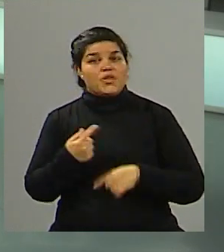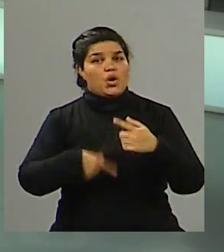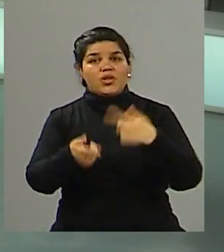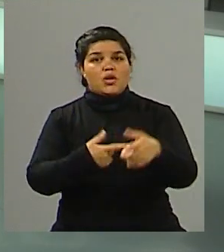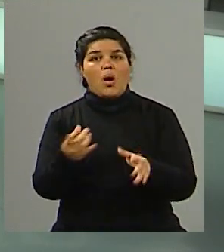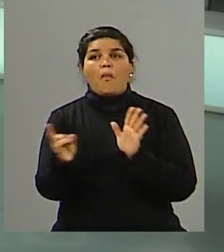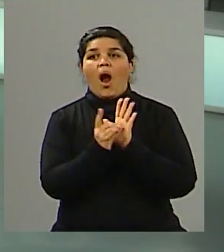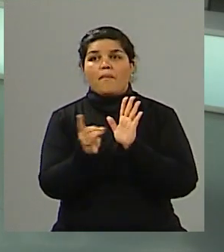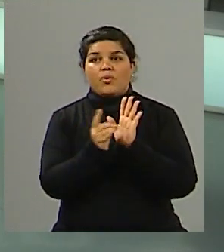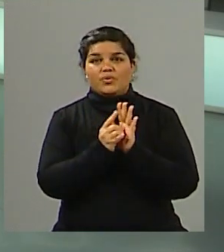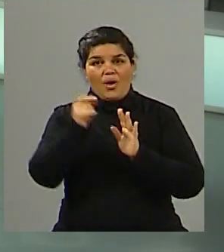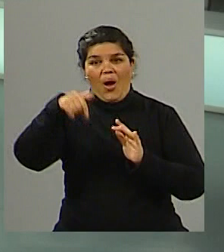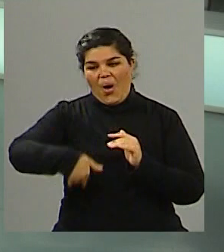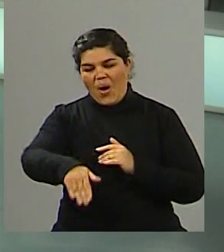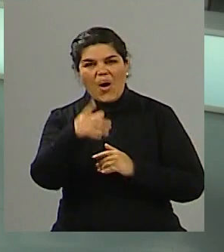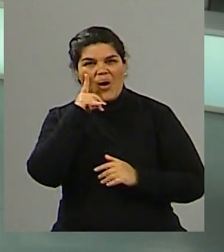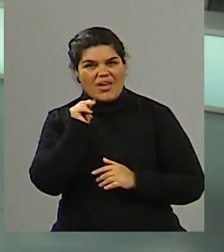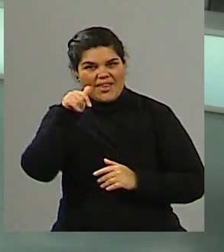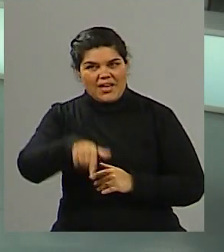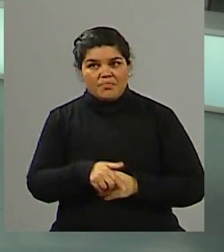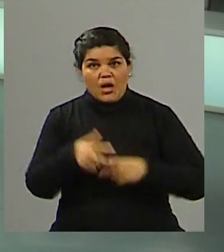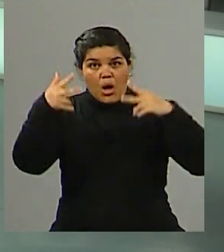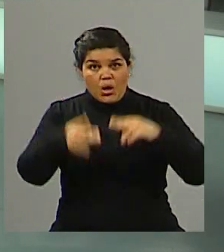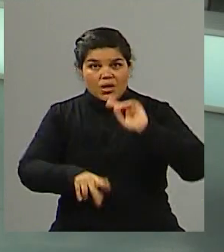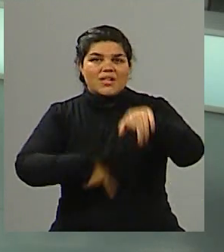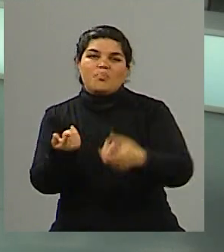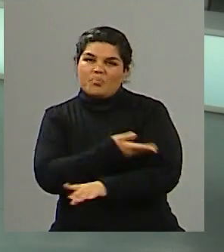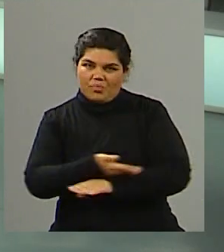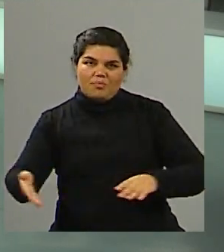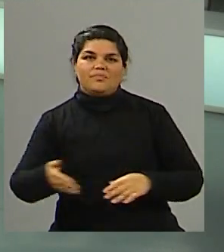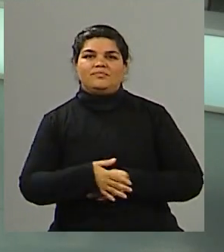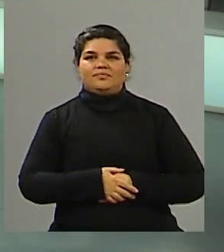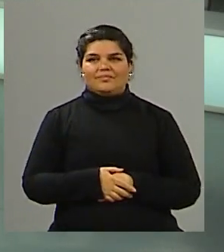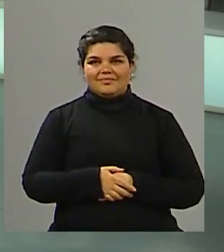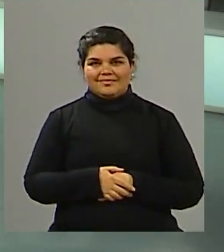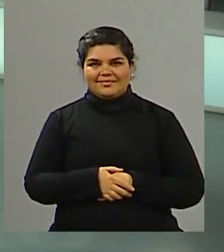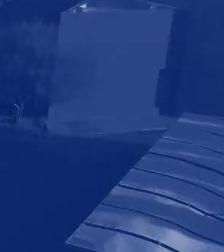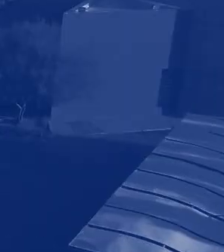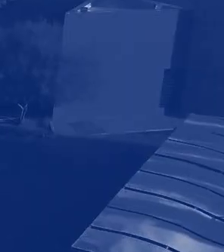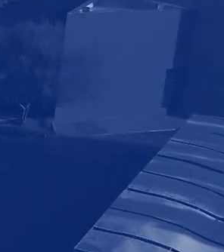por el día de hoy. Hacemos esta pausa y después continuamos.